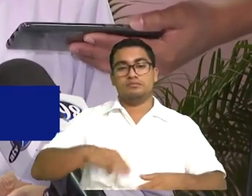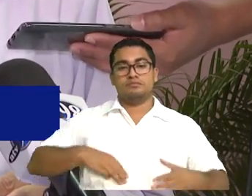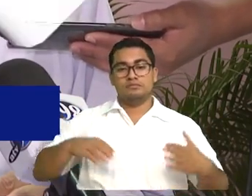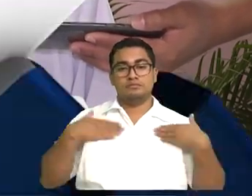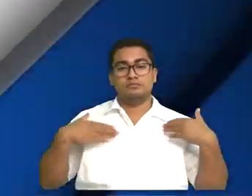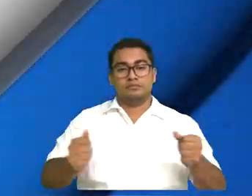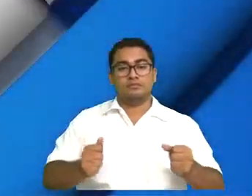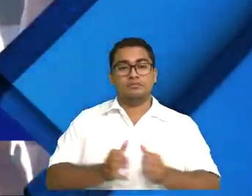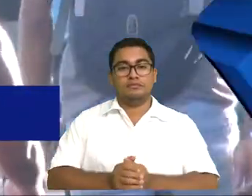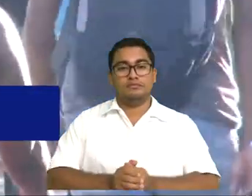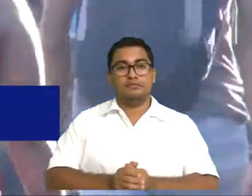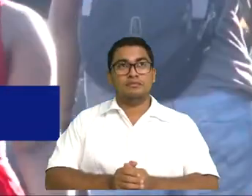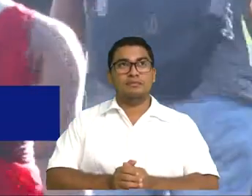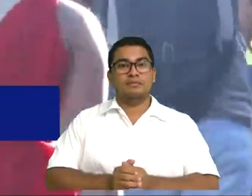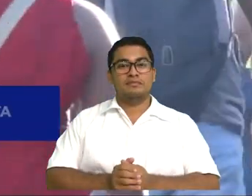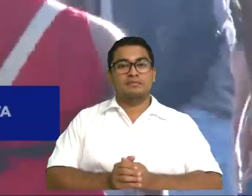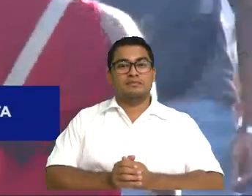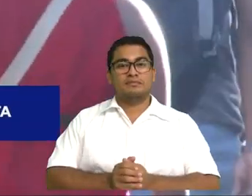de Salud.